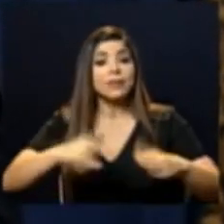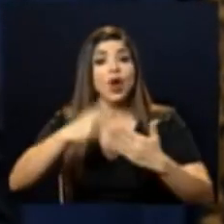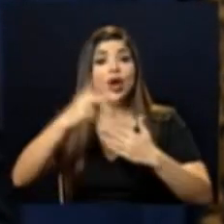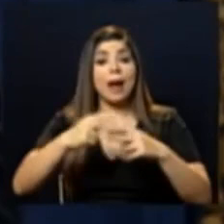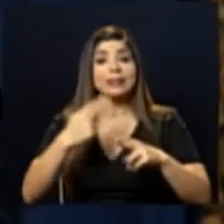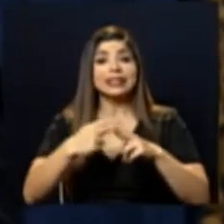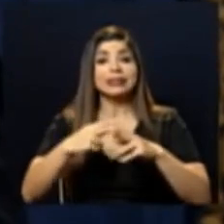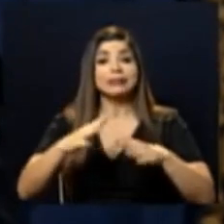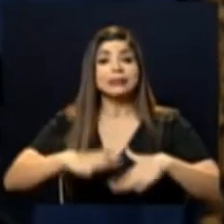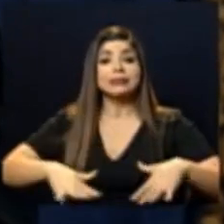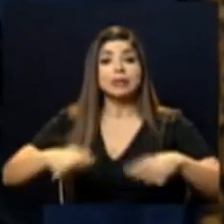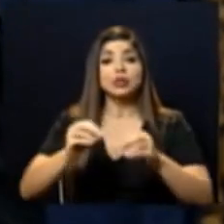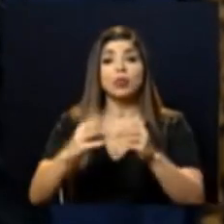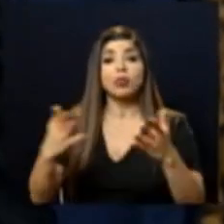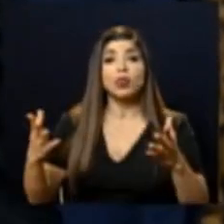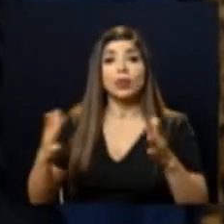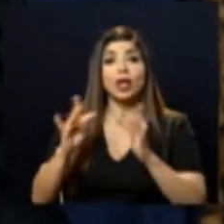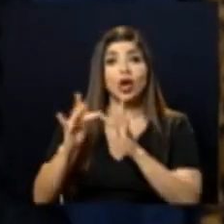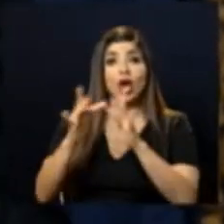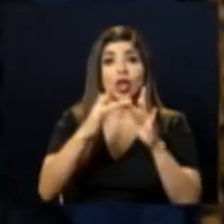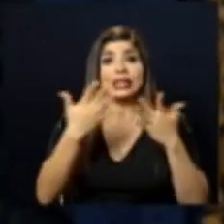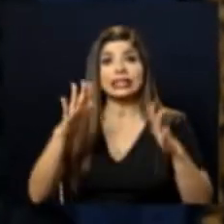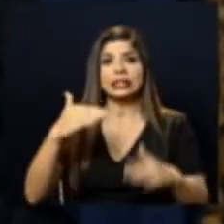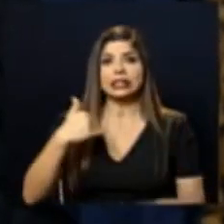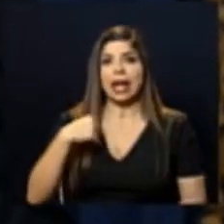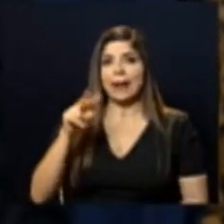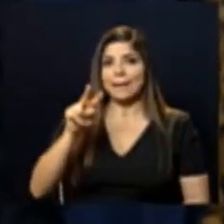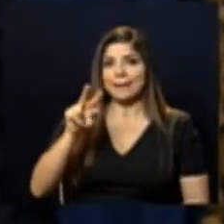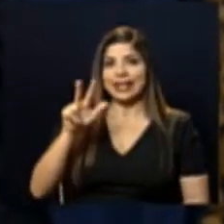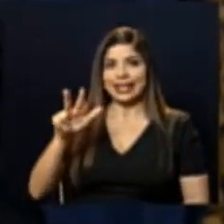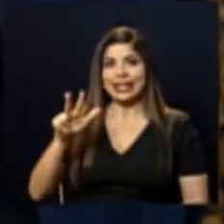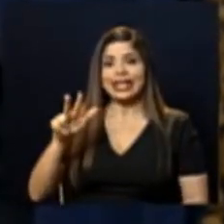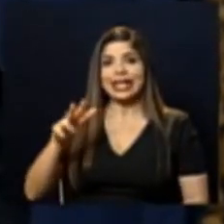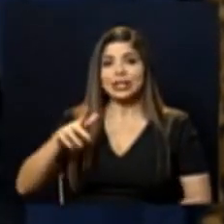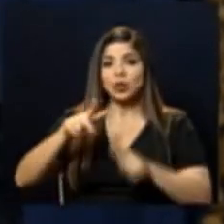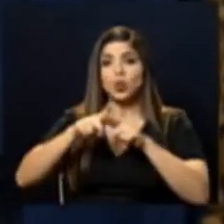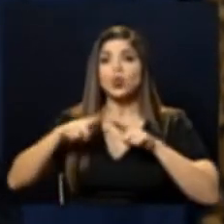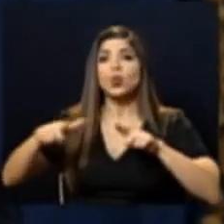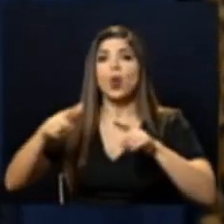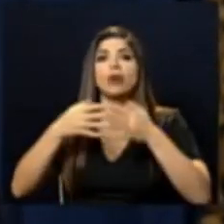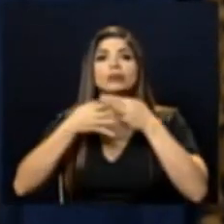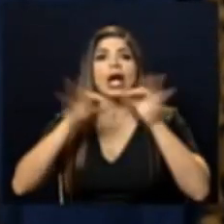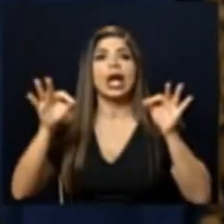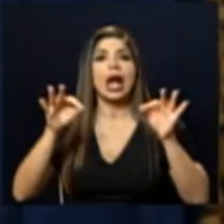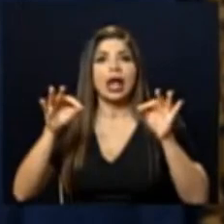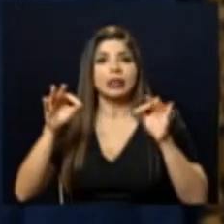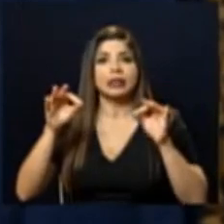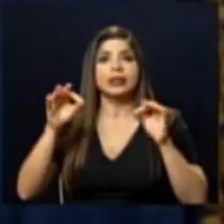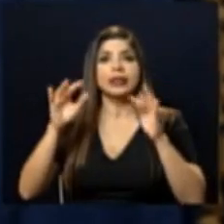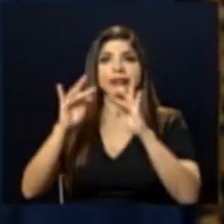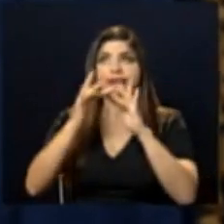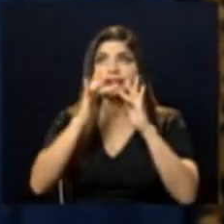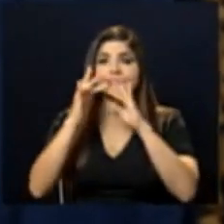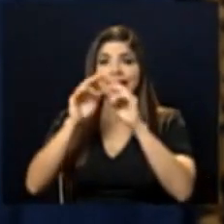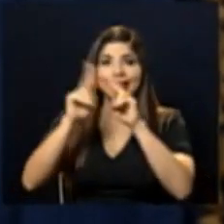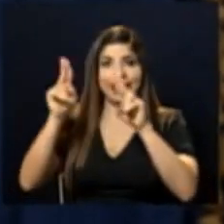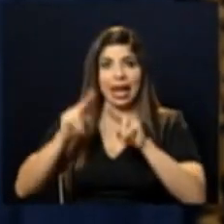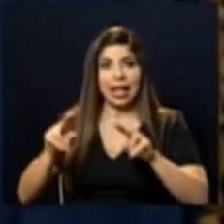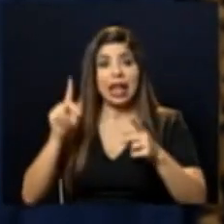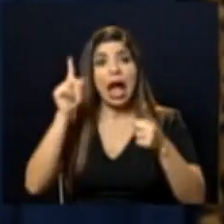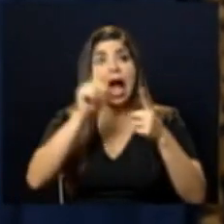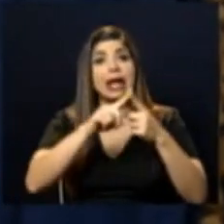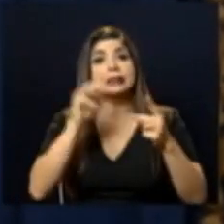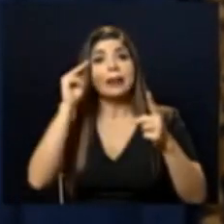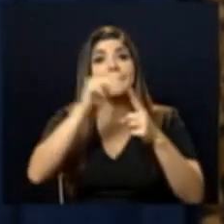Públicos Conectados, ya tenemos los primeros 23 con acceso gratuito a Internet y llegaremos a